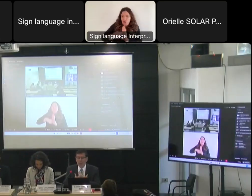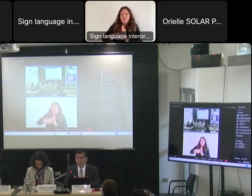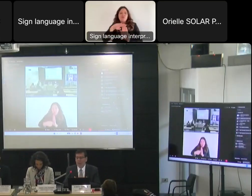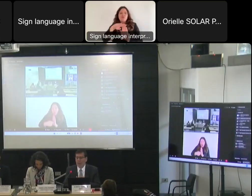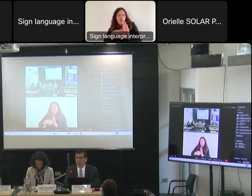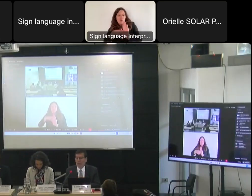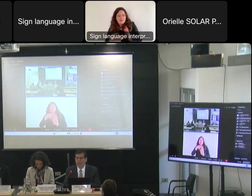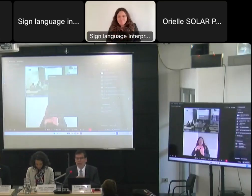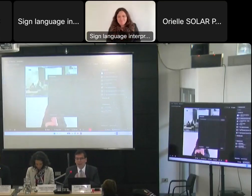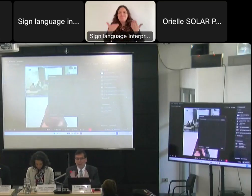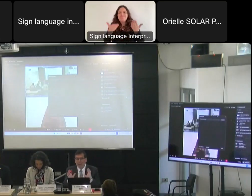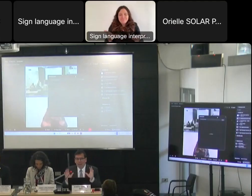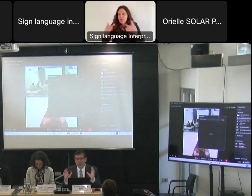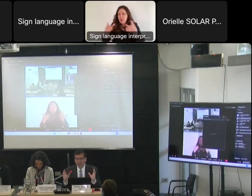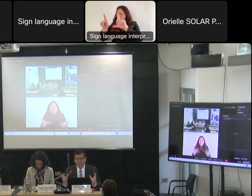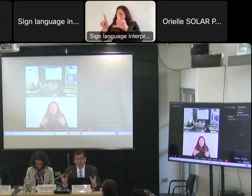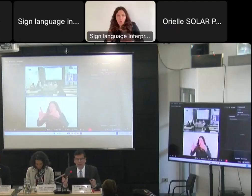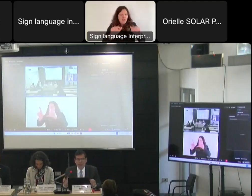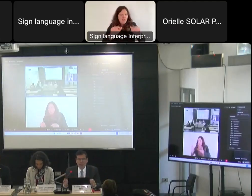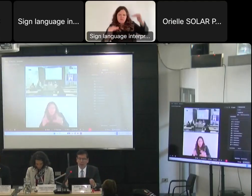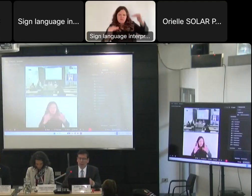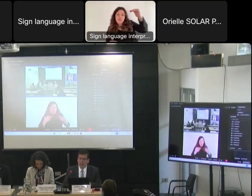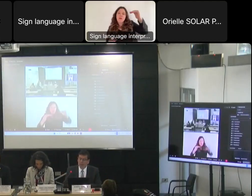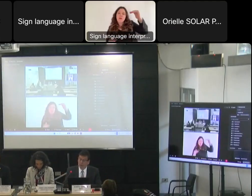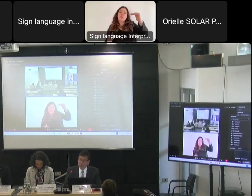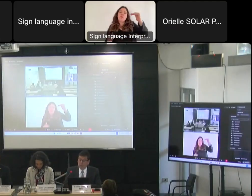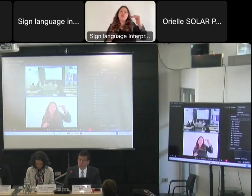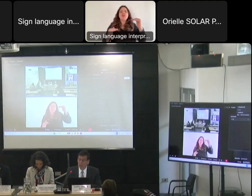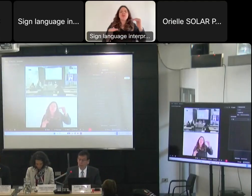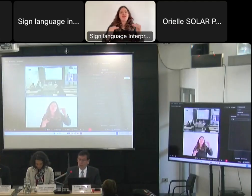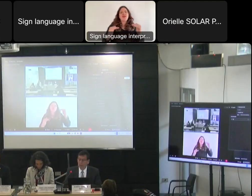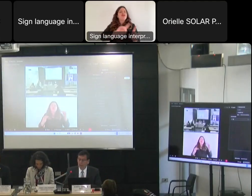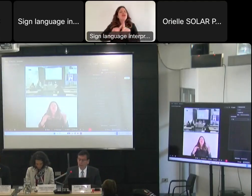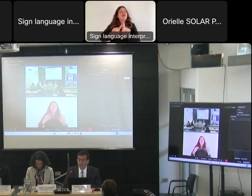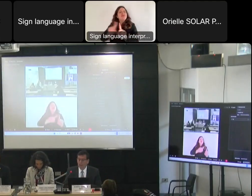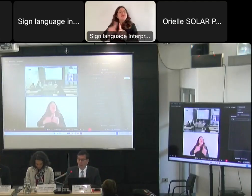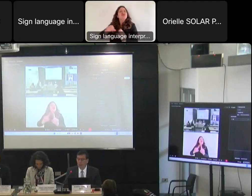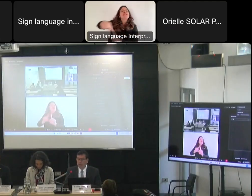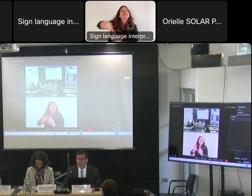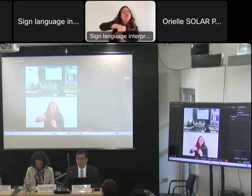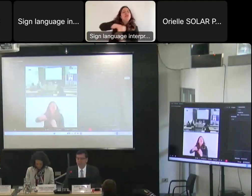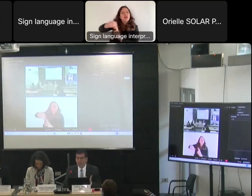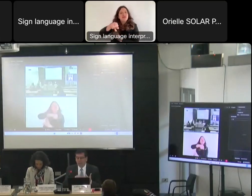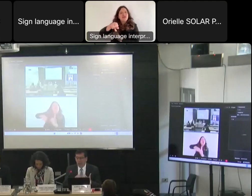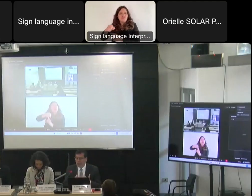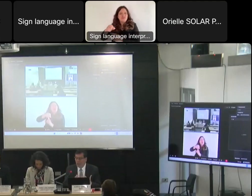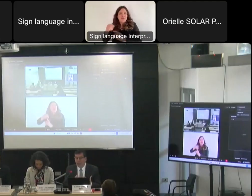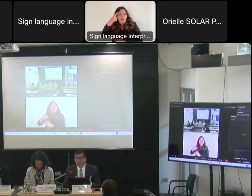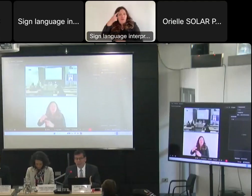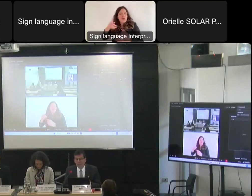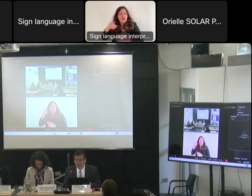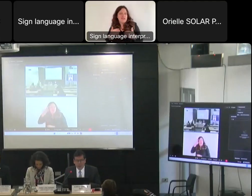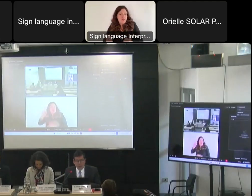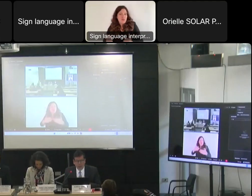a reducir las desigualdades en distintas dimensiones de los determinantes sociales de la salud. La OMS reconoce tres